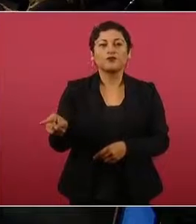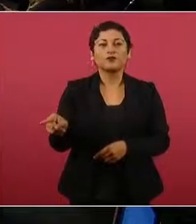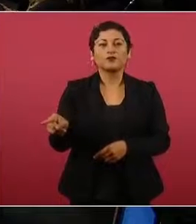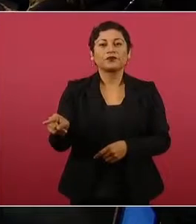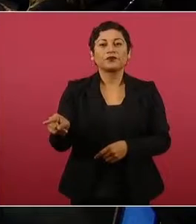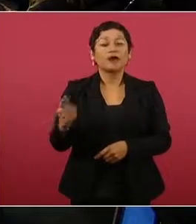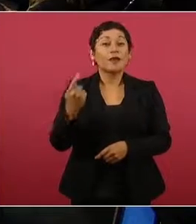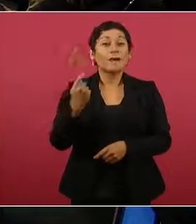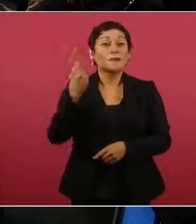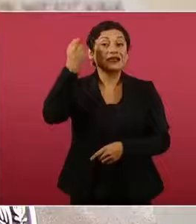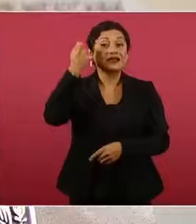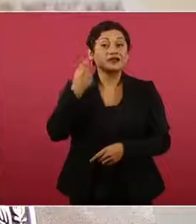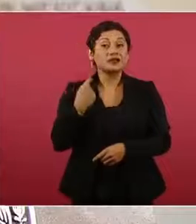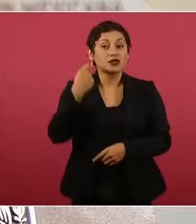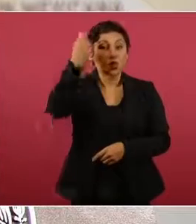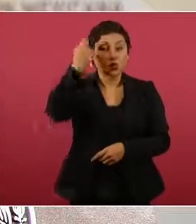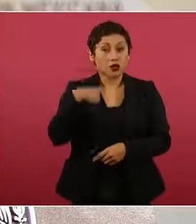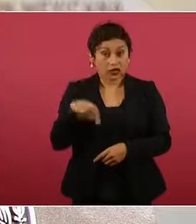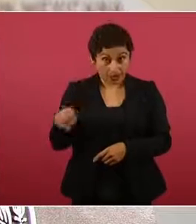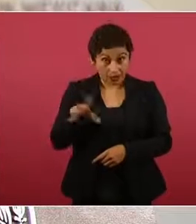las pensiones.